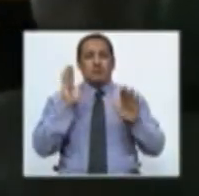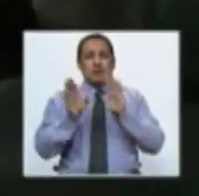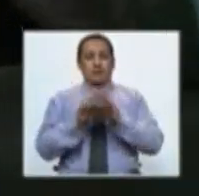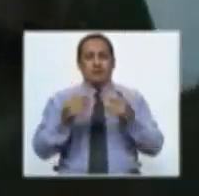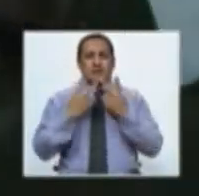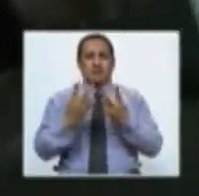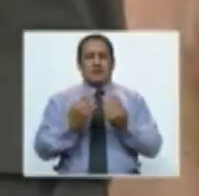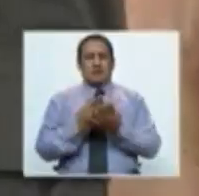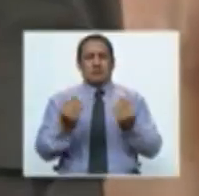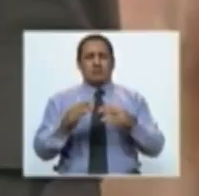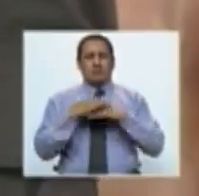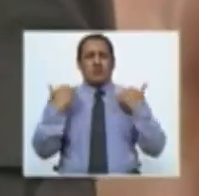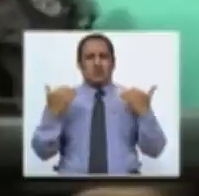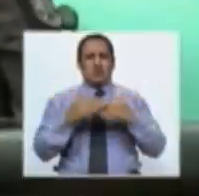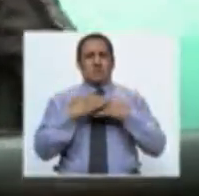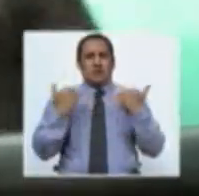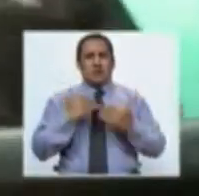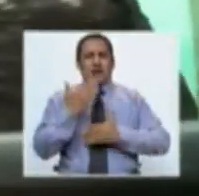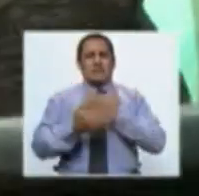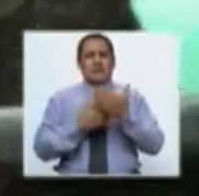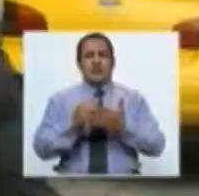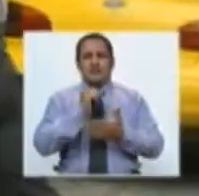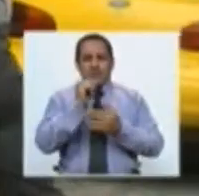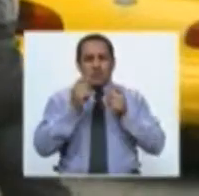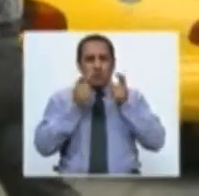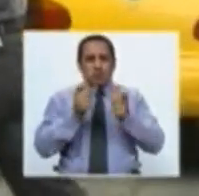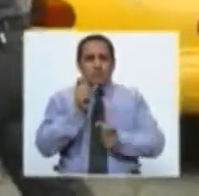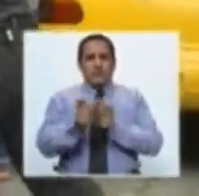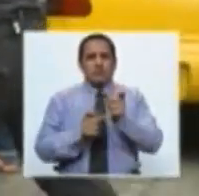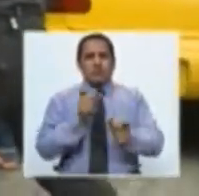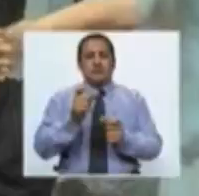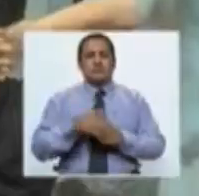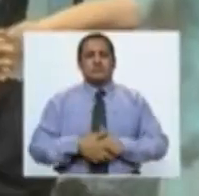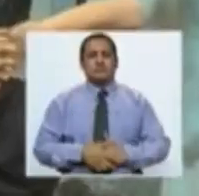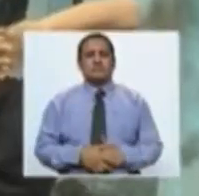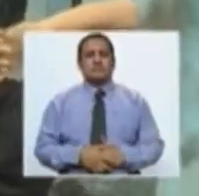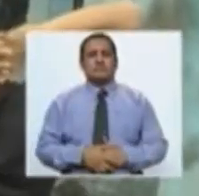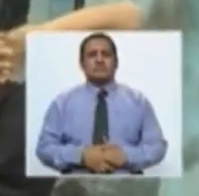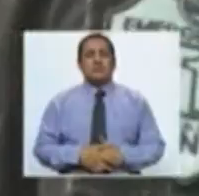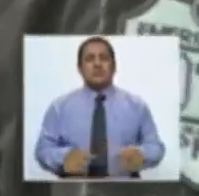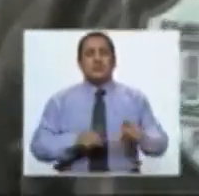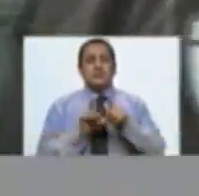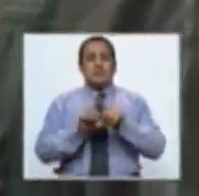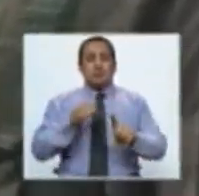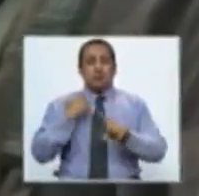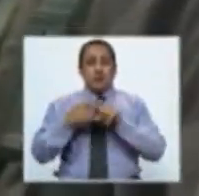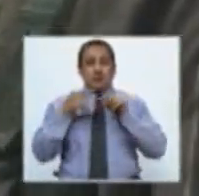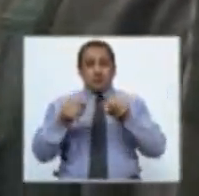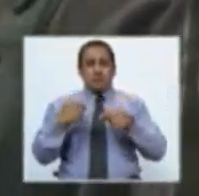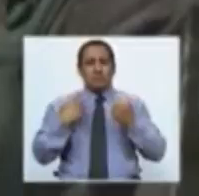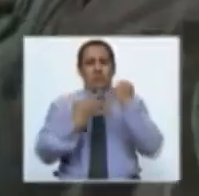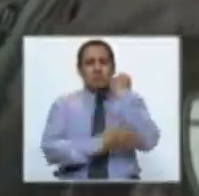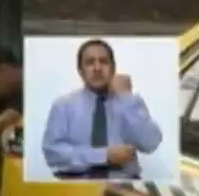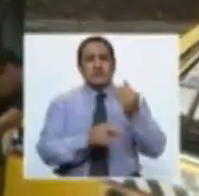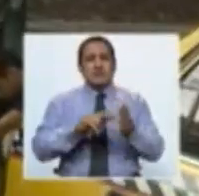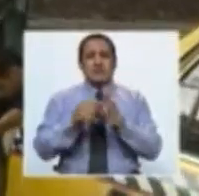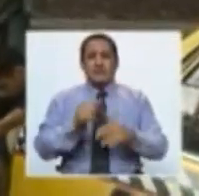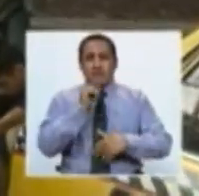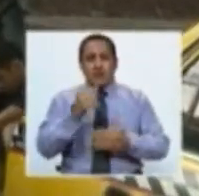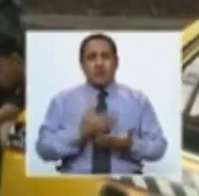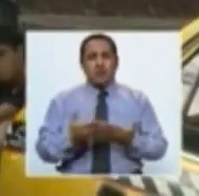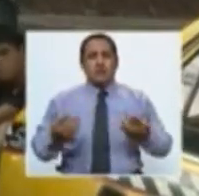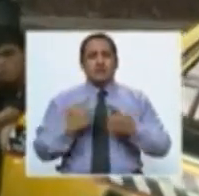veces acaba abasteciendo o alimentando a la inseguridad ciudadana. Porque pobreza no es solo carecer